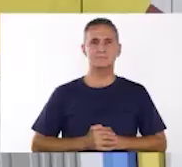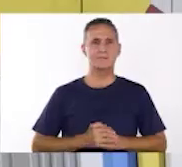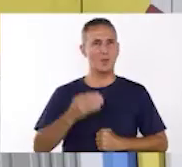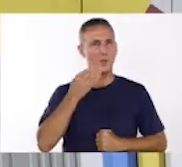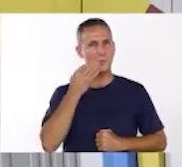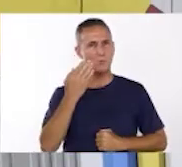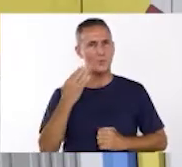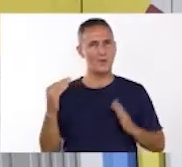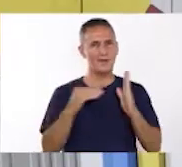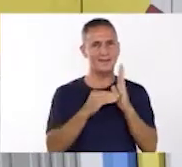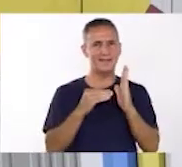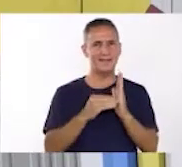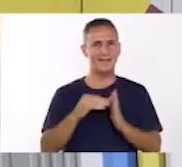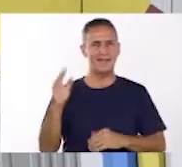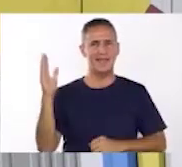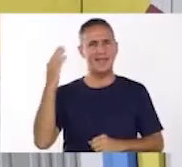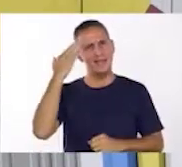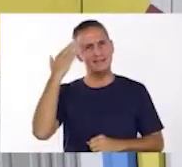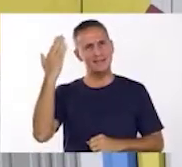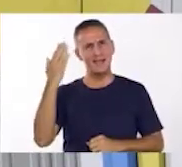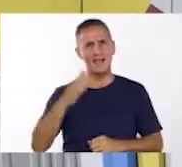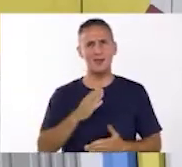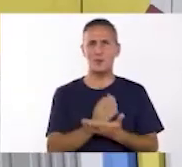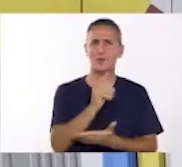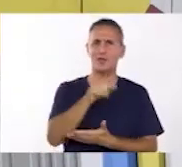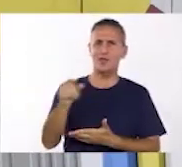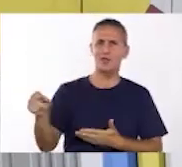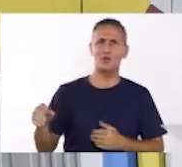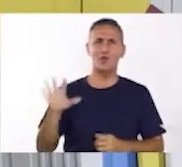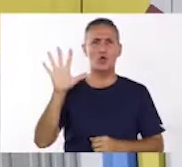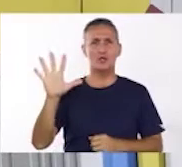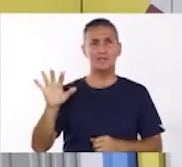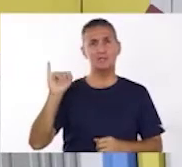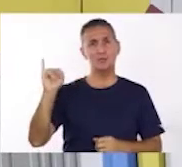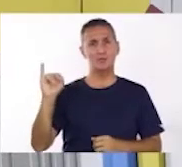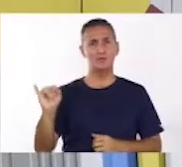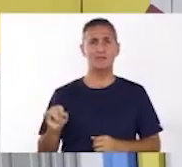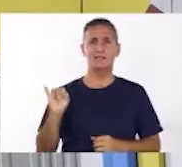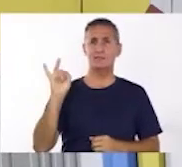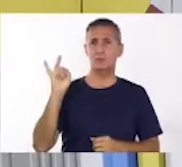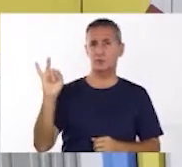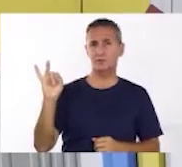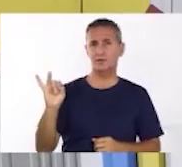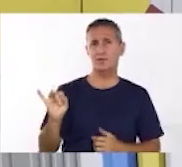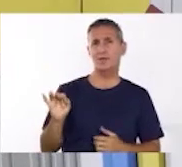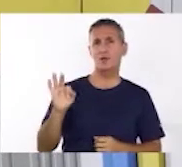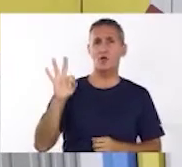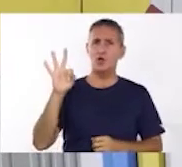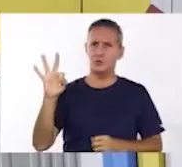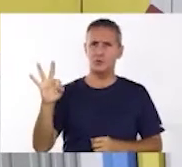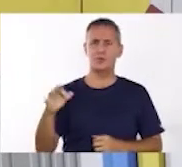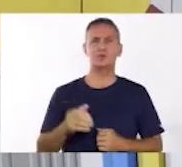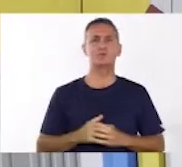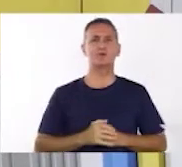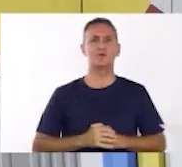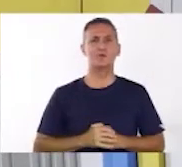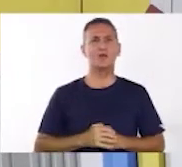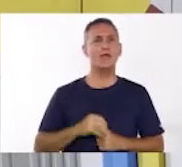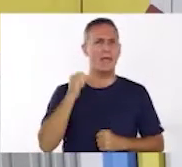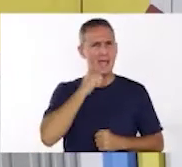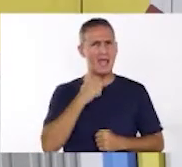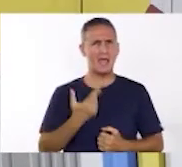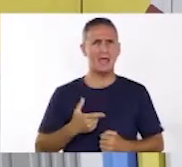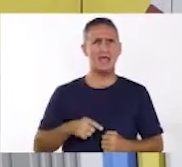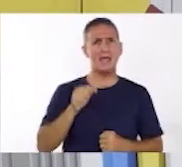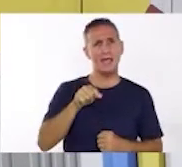Buenas tardes. Saludos a los estudiantes de quinto, sexto, séptimo y octavo. Y también